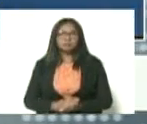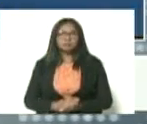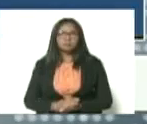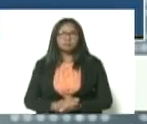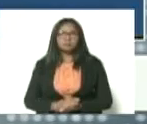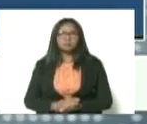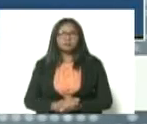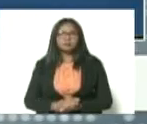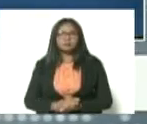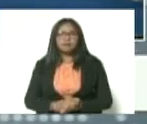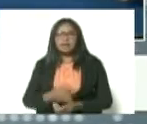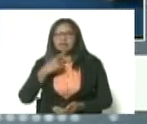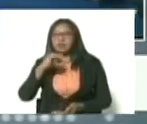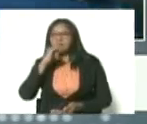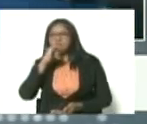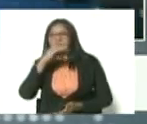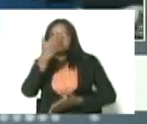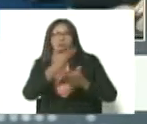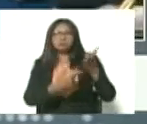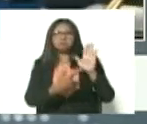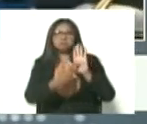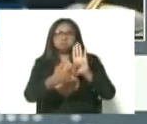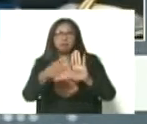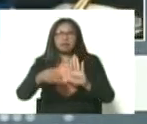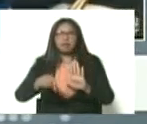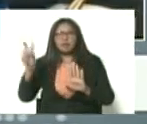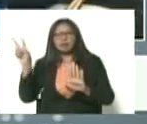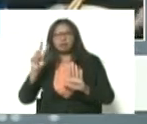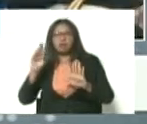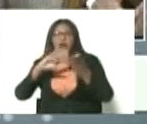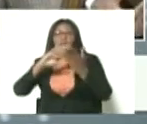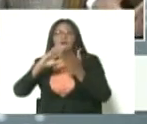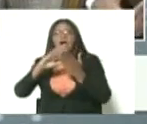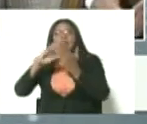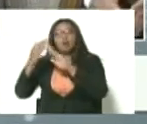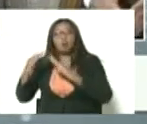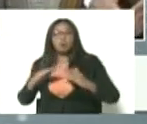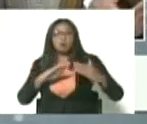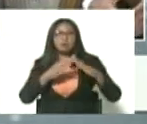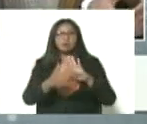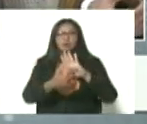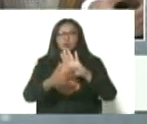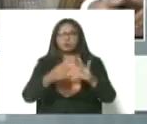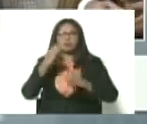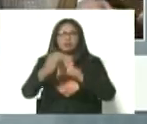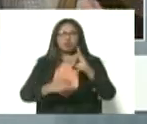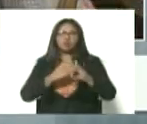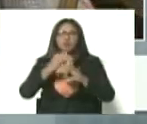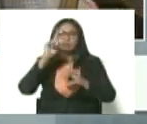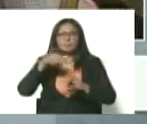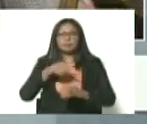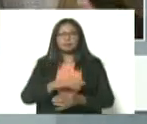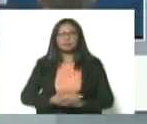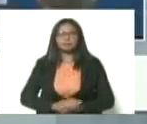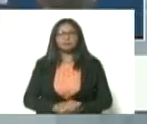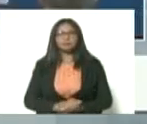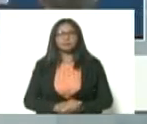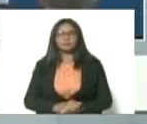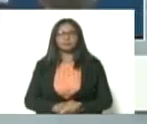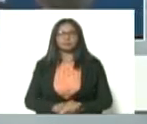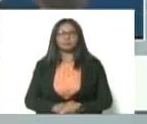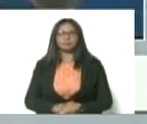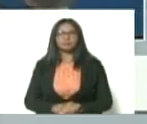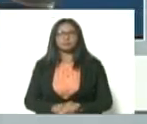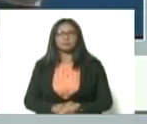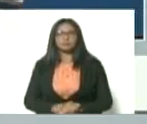rindió su informe preliminar al país y a la comunidad internacional. Rindió